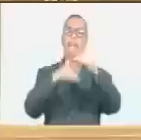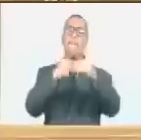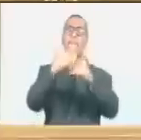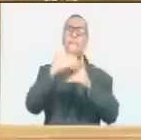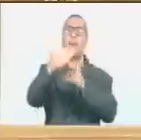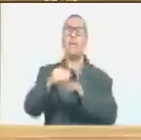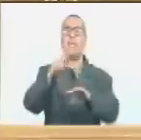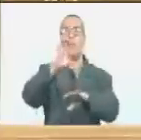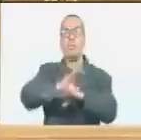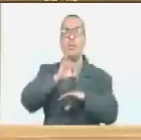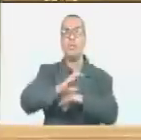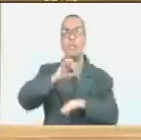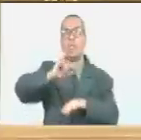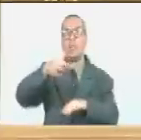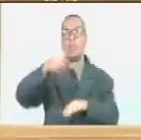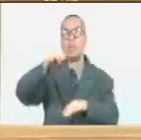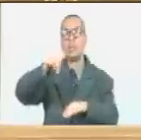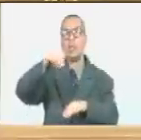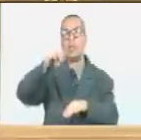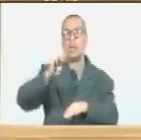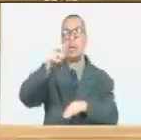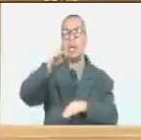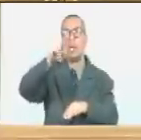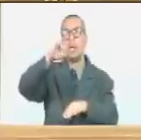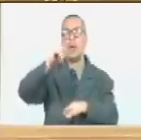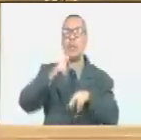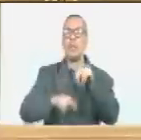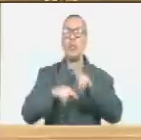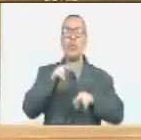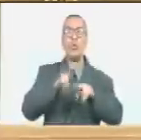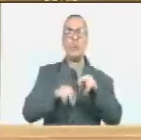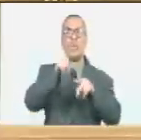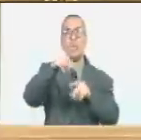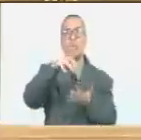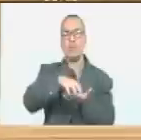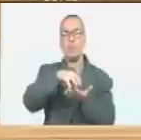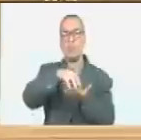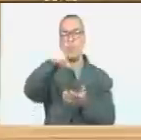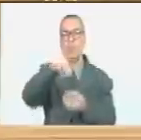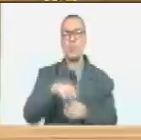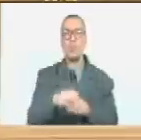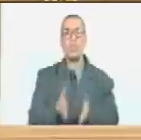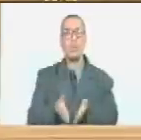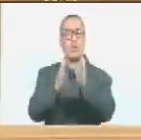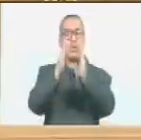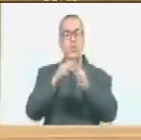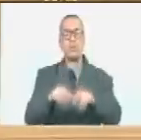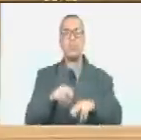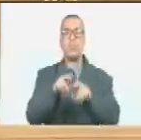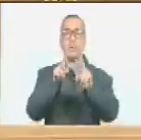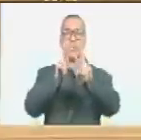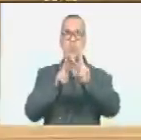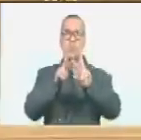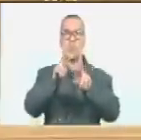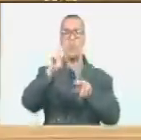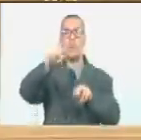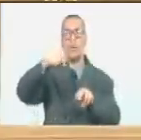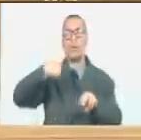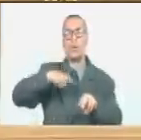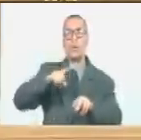la ciudad de Ginebra, lo que hemos construido en esos urbanismos, ¿no? De la misma forma, actualmente se